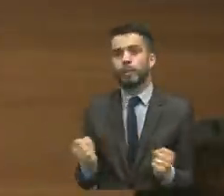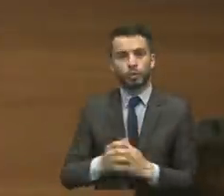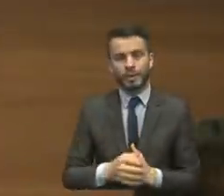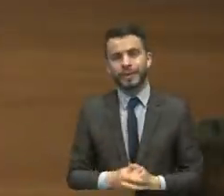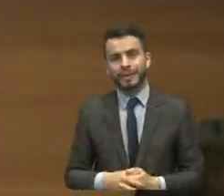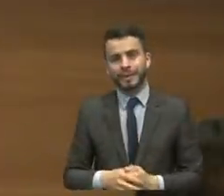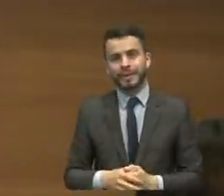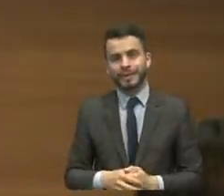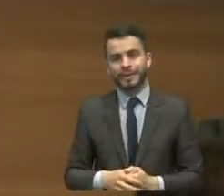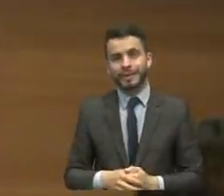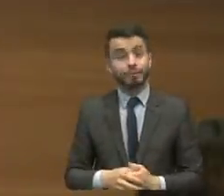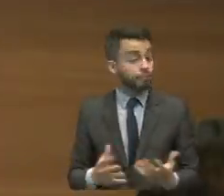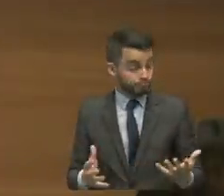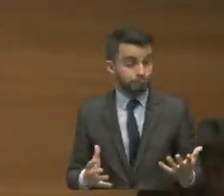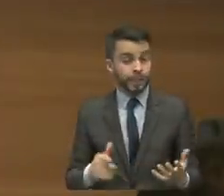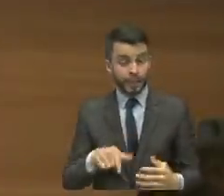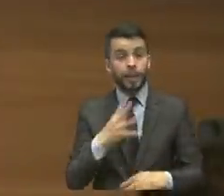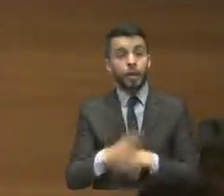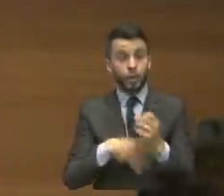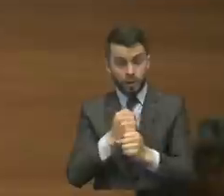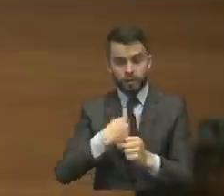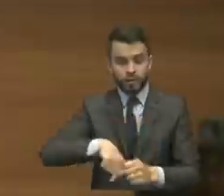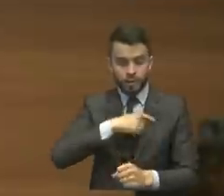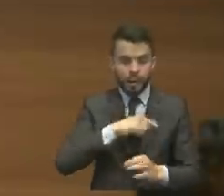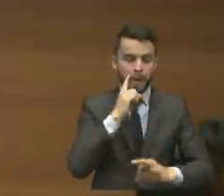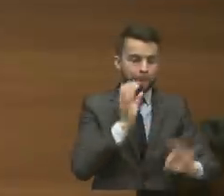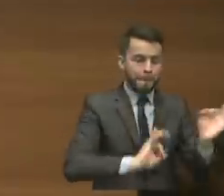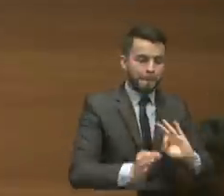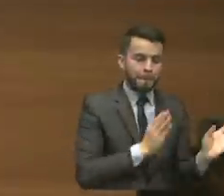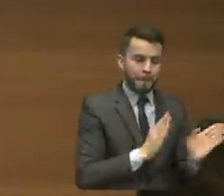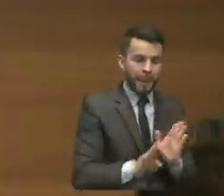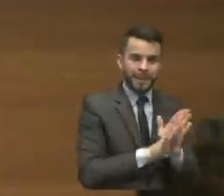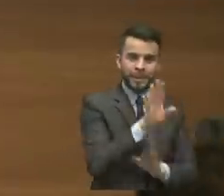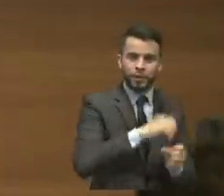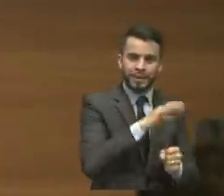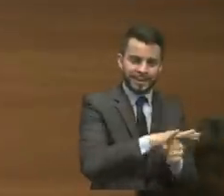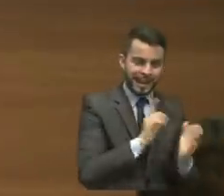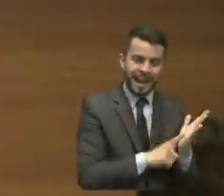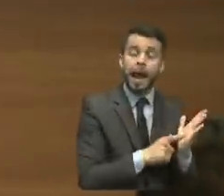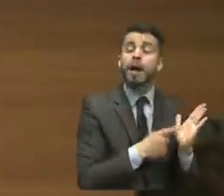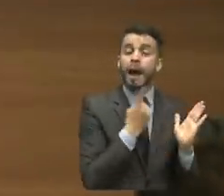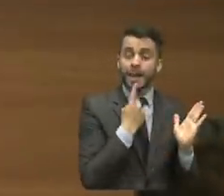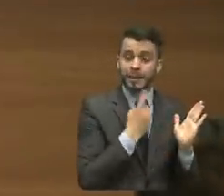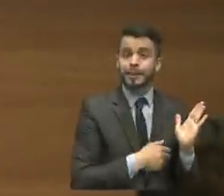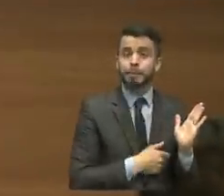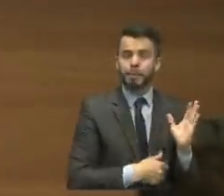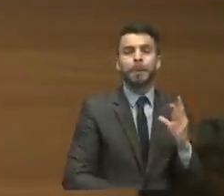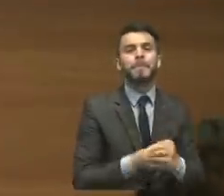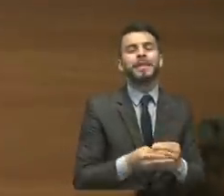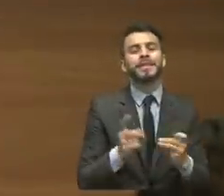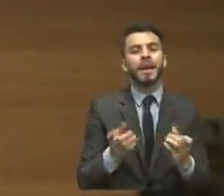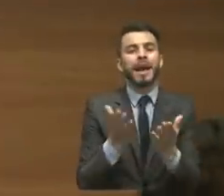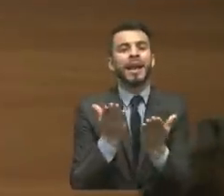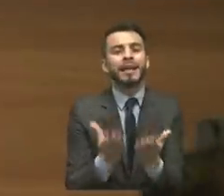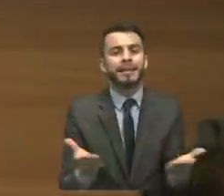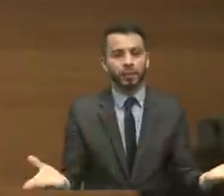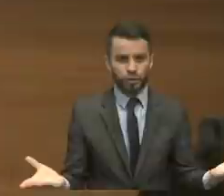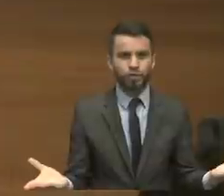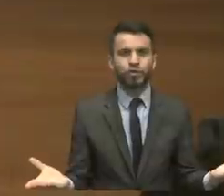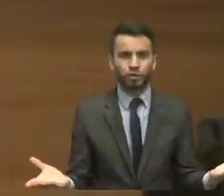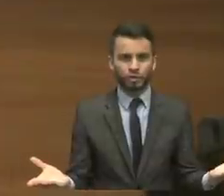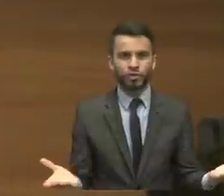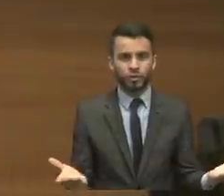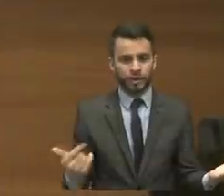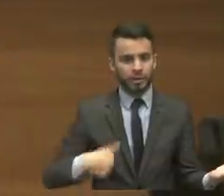de movilidad de este cuatrenio, está en nuestro plan de desarrollo. De hecho, la licitación que